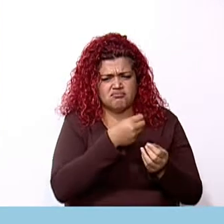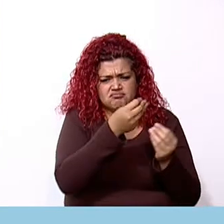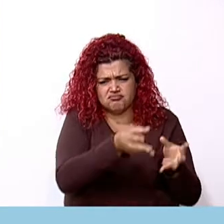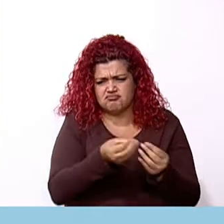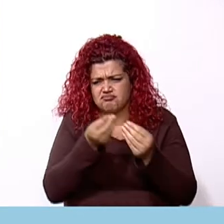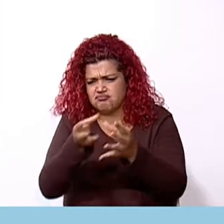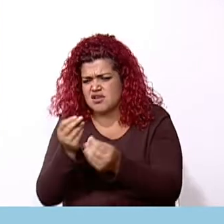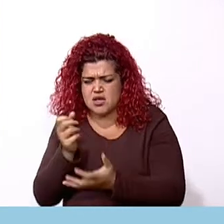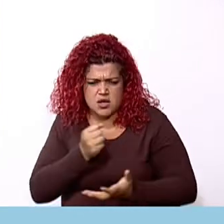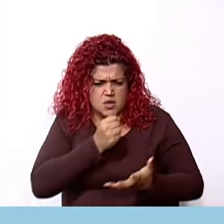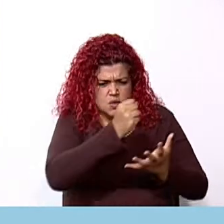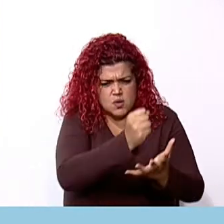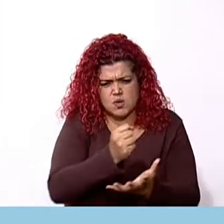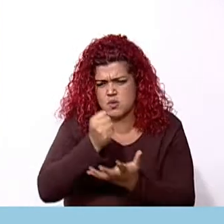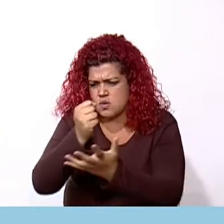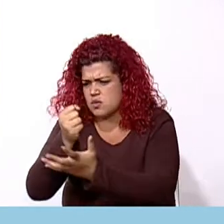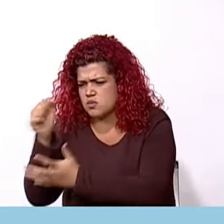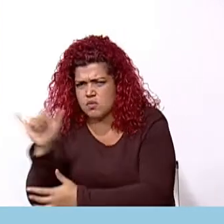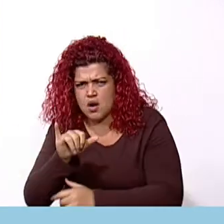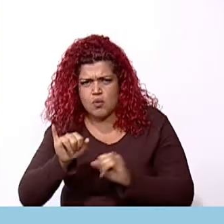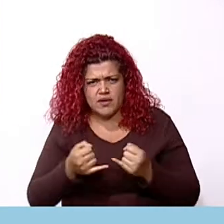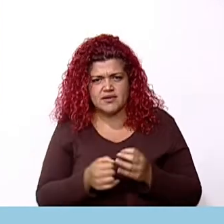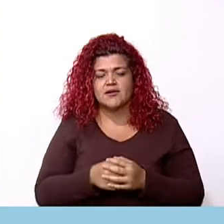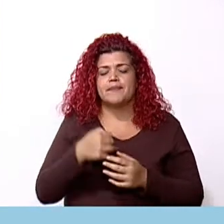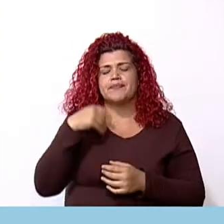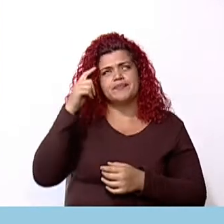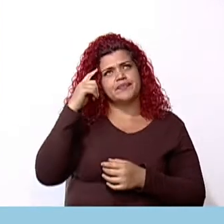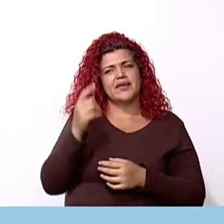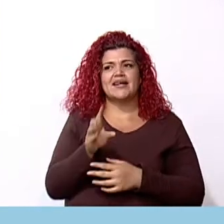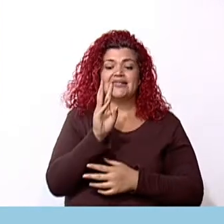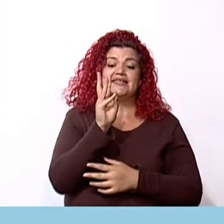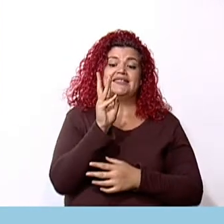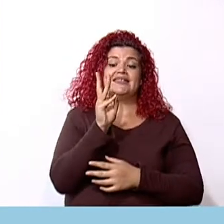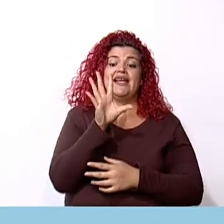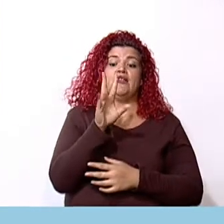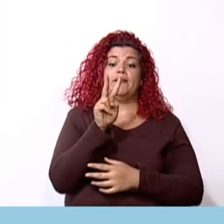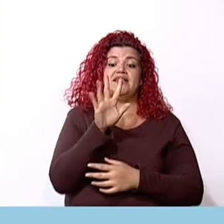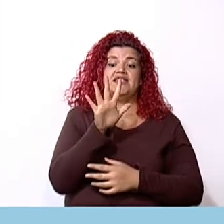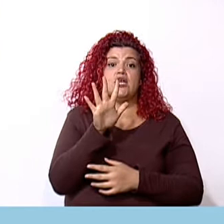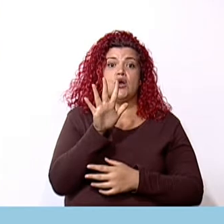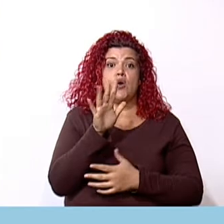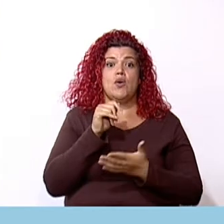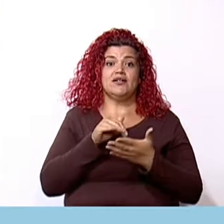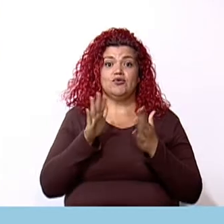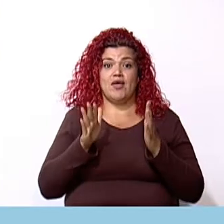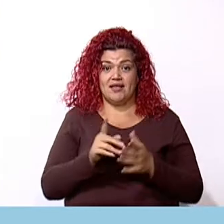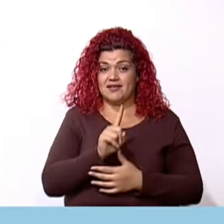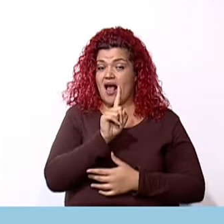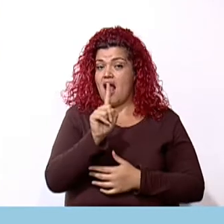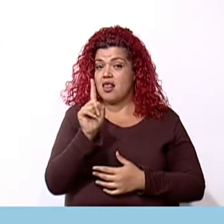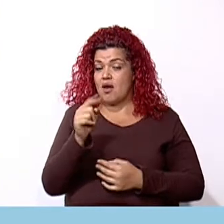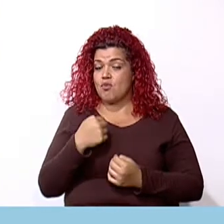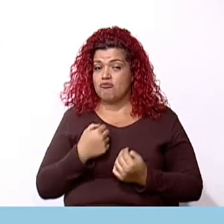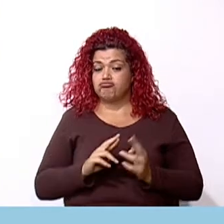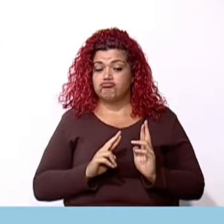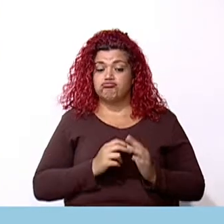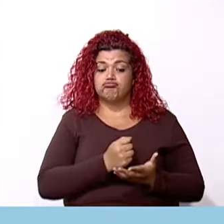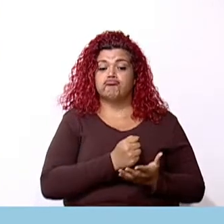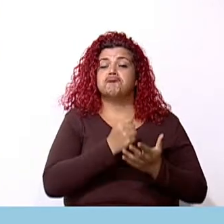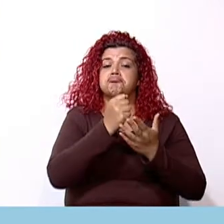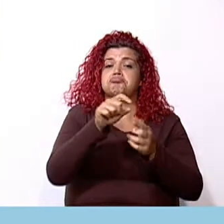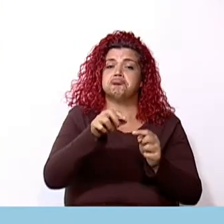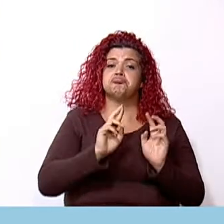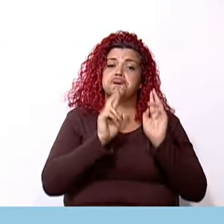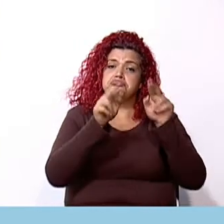Analicemos. En la escuela habían 625 estudiantes. Cada uno y cada una llevó